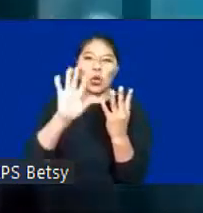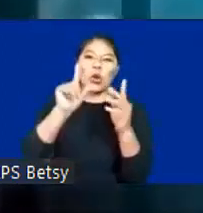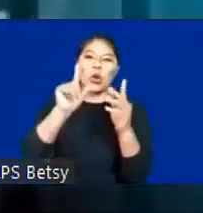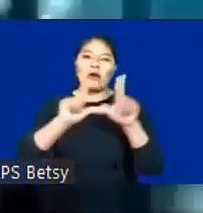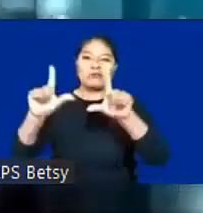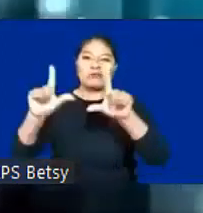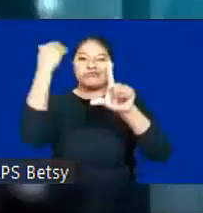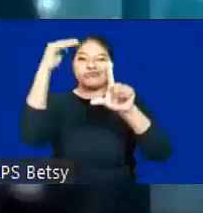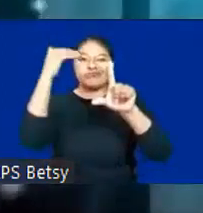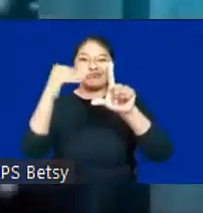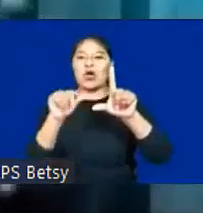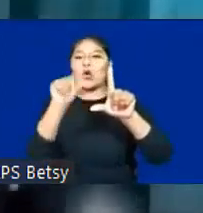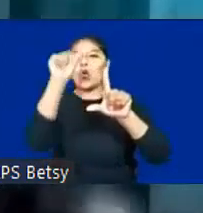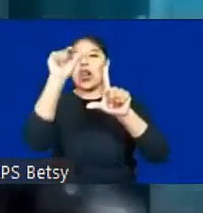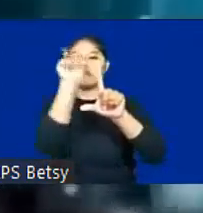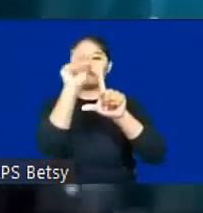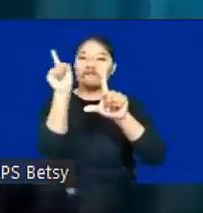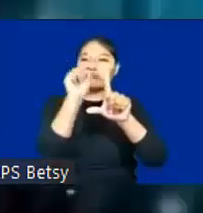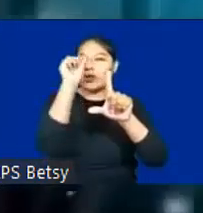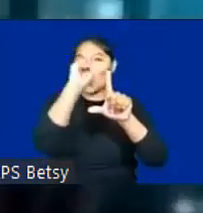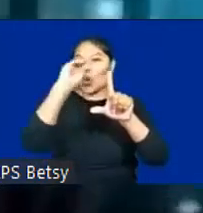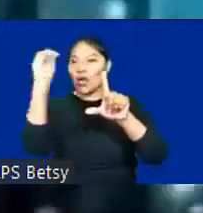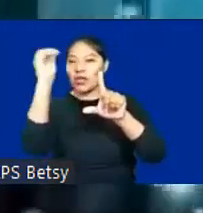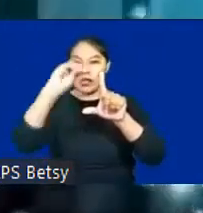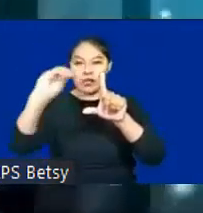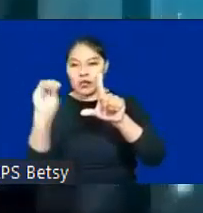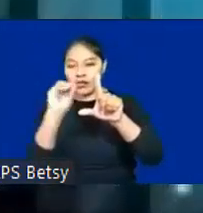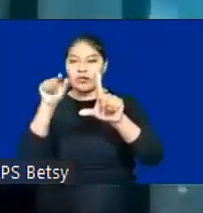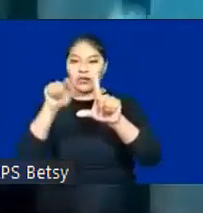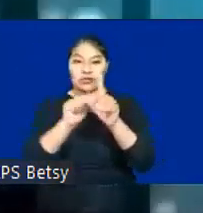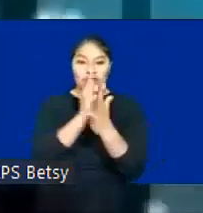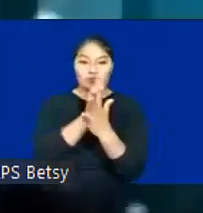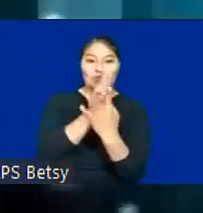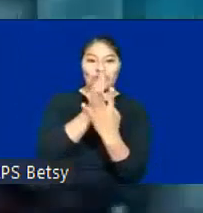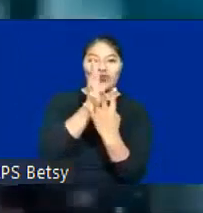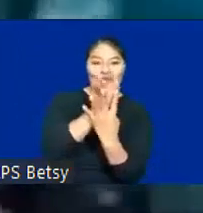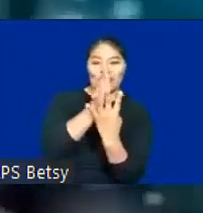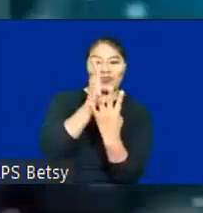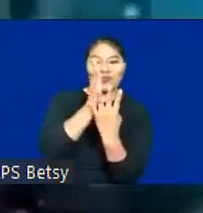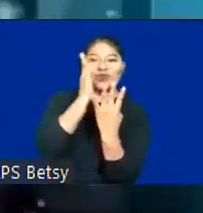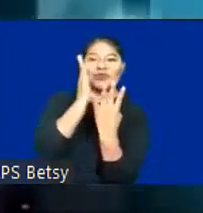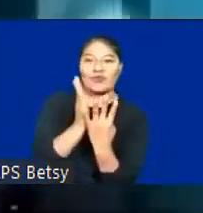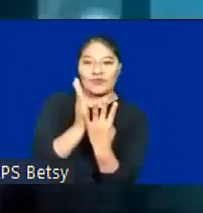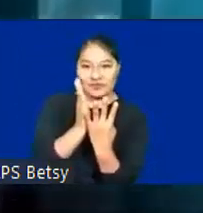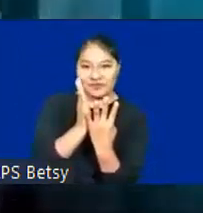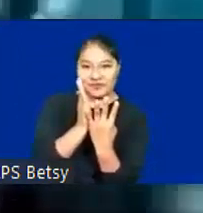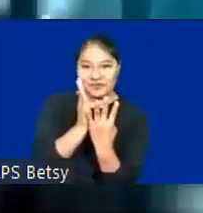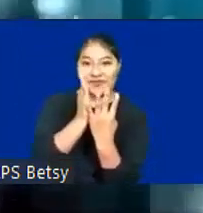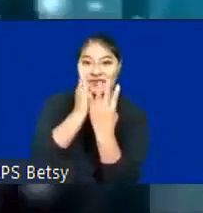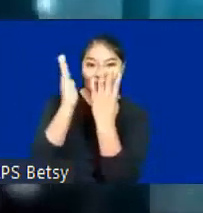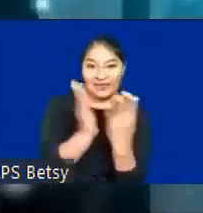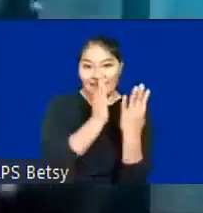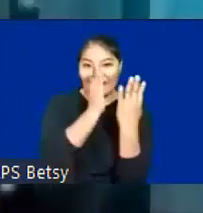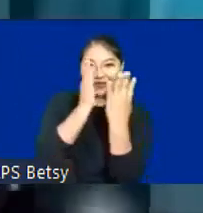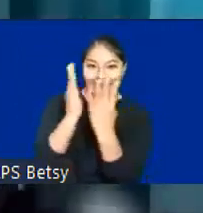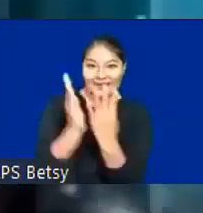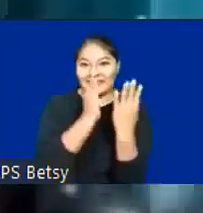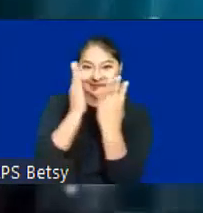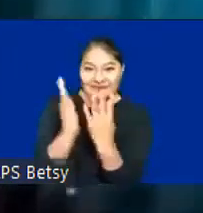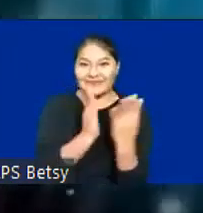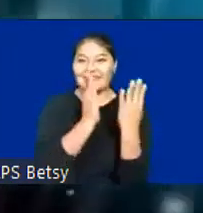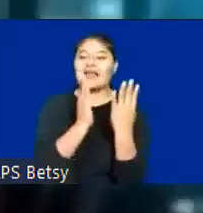aplicación registral o administrativa que utilizamos, ¿no? Entonces, tenemos una serie de capas que